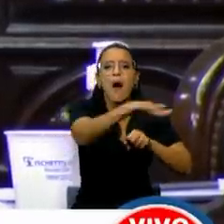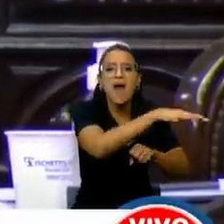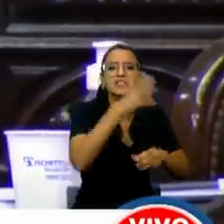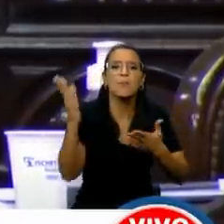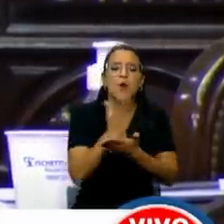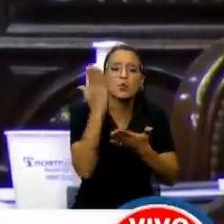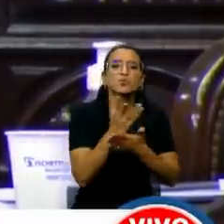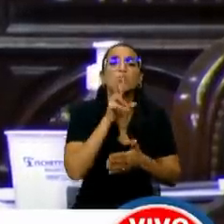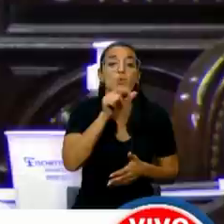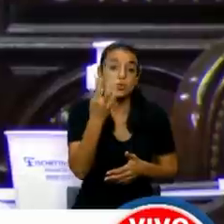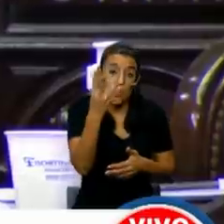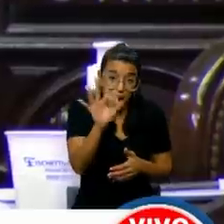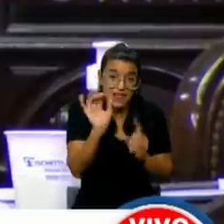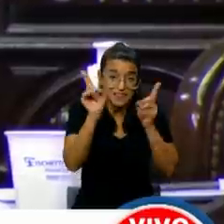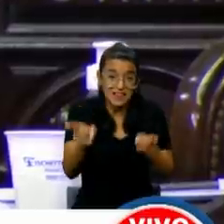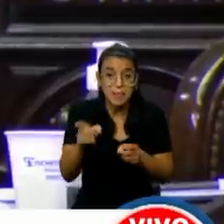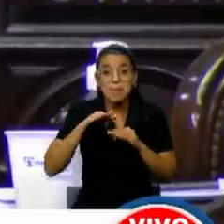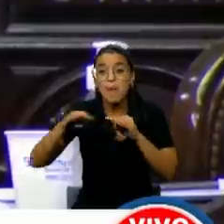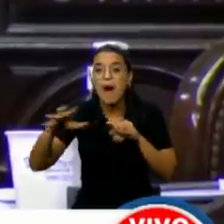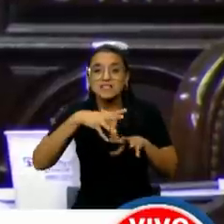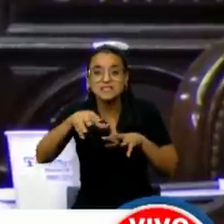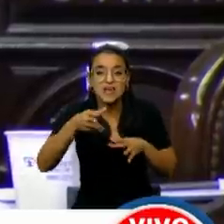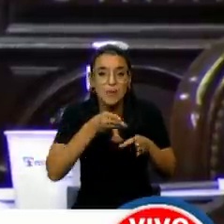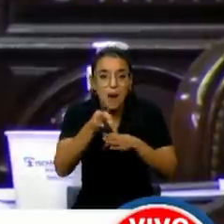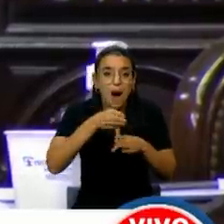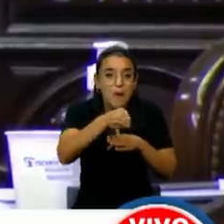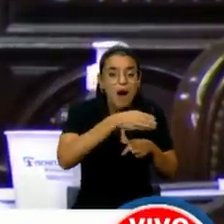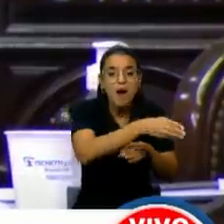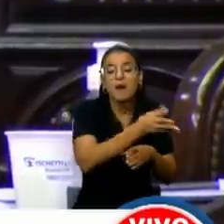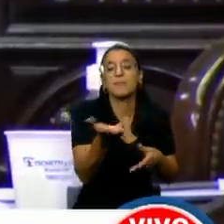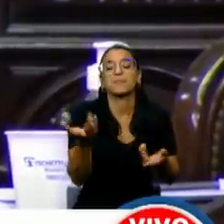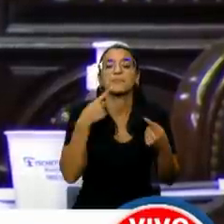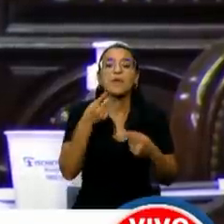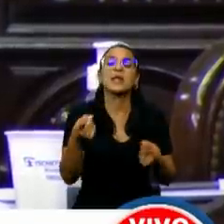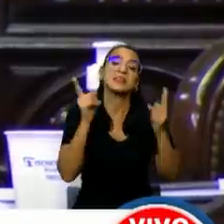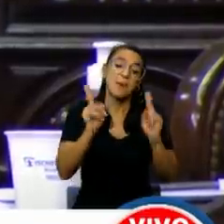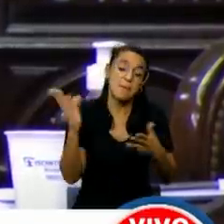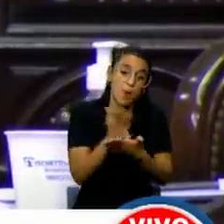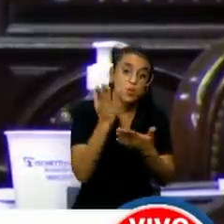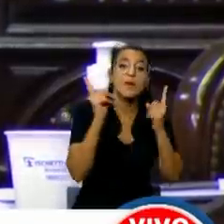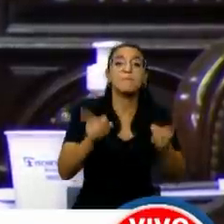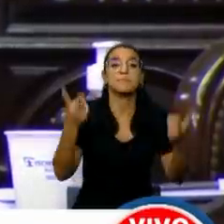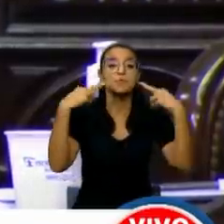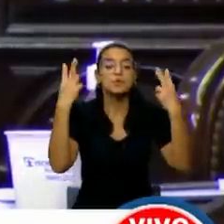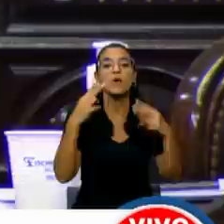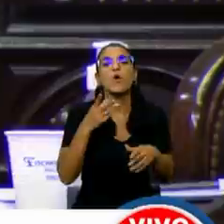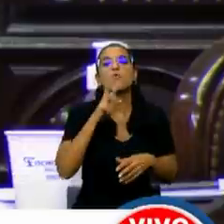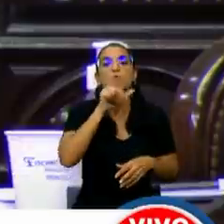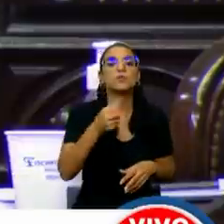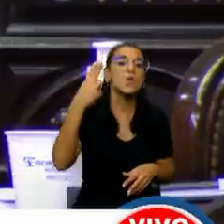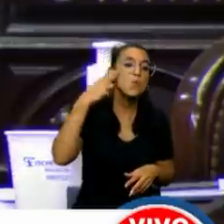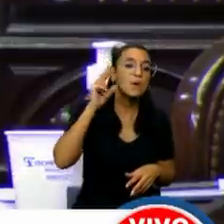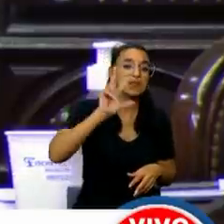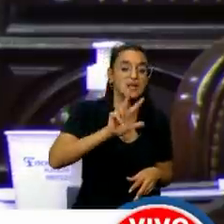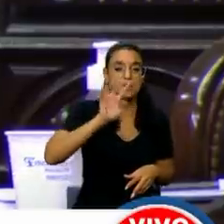40 justamente en estos valles además de productiva es turística la ruta 934 este fabuloso les